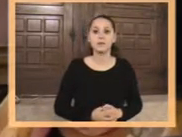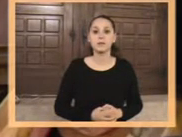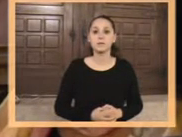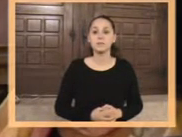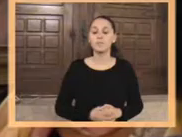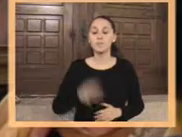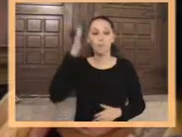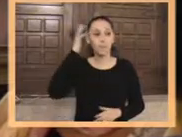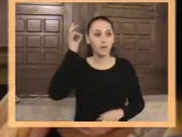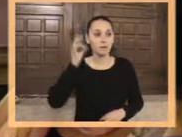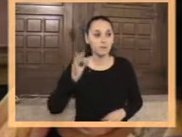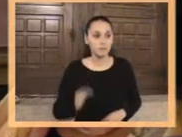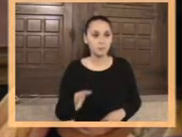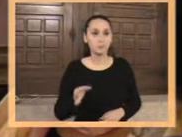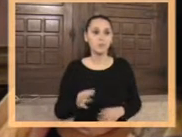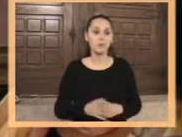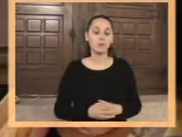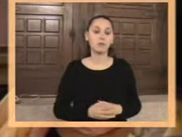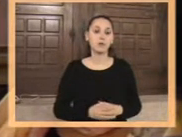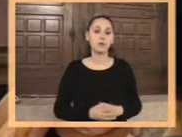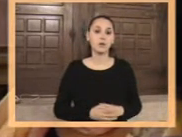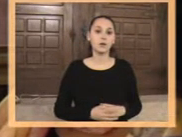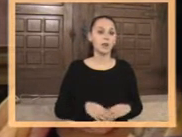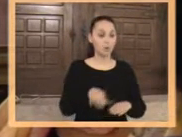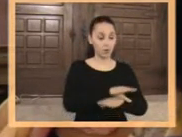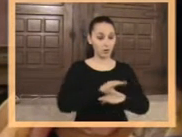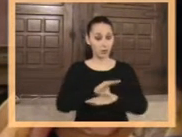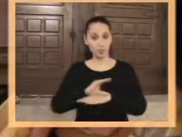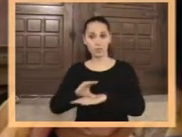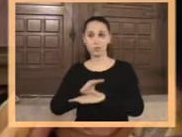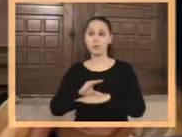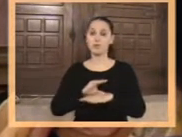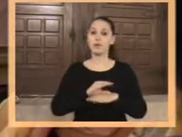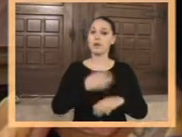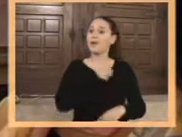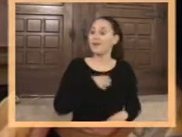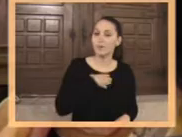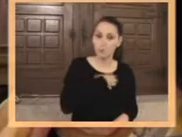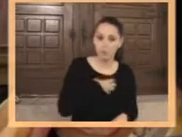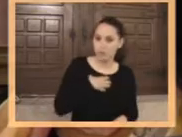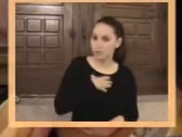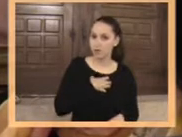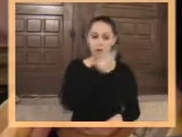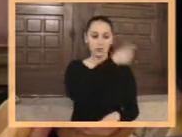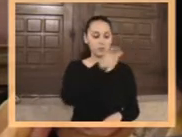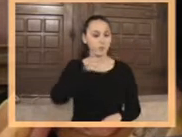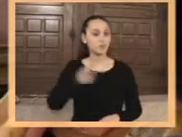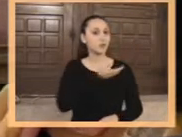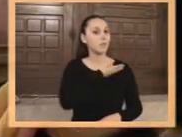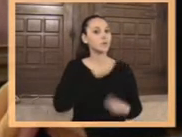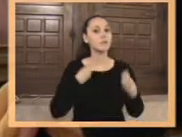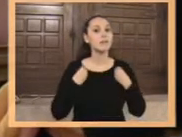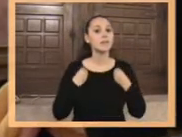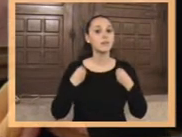que lo que le vendría bien a todos los concejales de este ayuntamiento, a usted, a los funcionarios, incluso a los placentinos, es que se